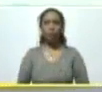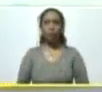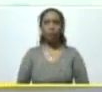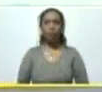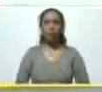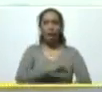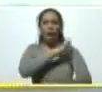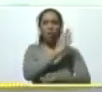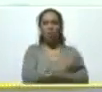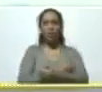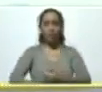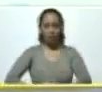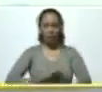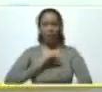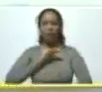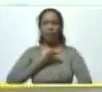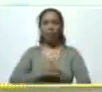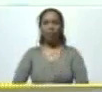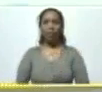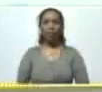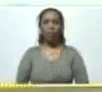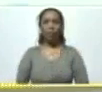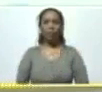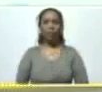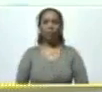La fuerza del renacimiento,